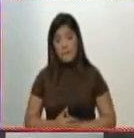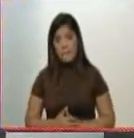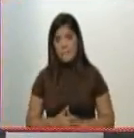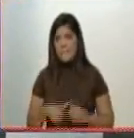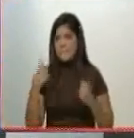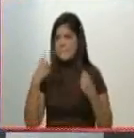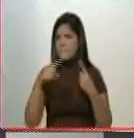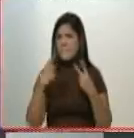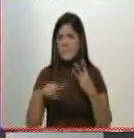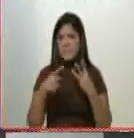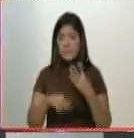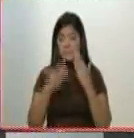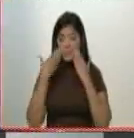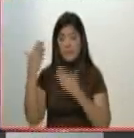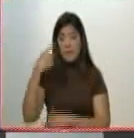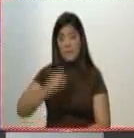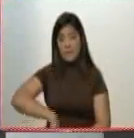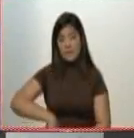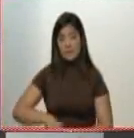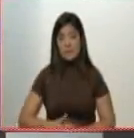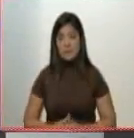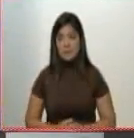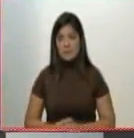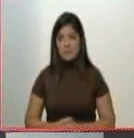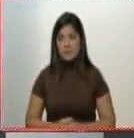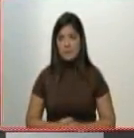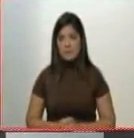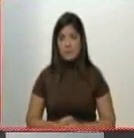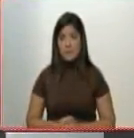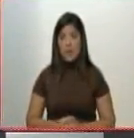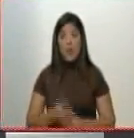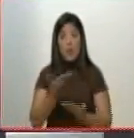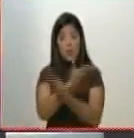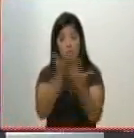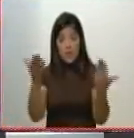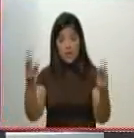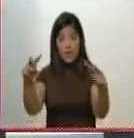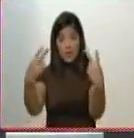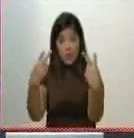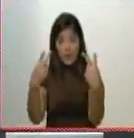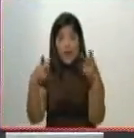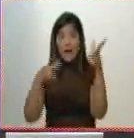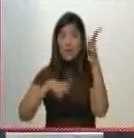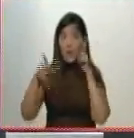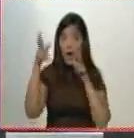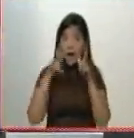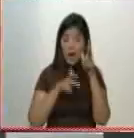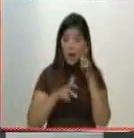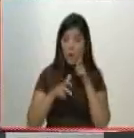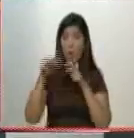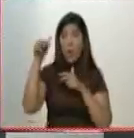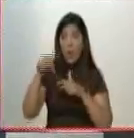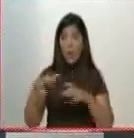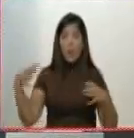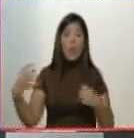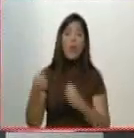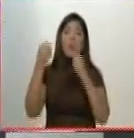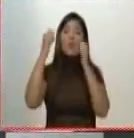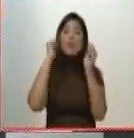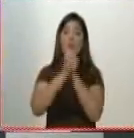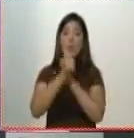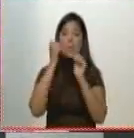varios reconocimientos. Vamos a escuchar al presidente Nicolás Maduro. Escuchen, que nos ven, aquí estoy con las glorias deportivas